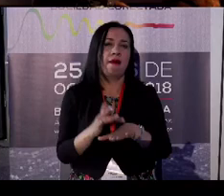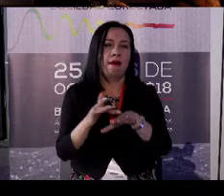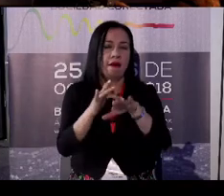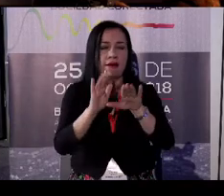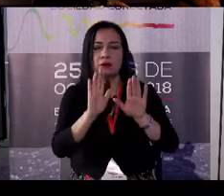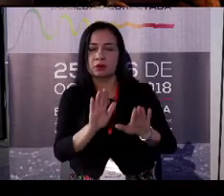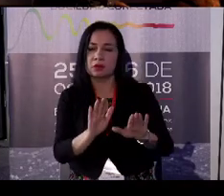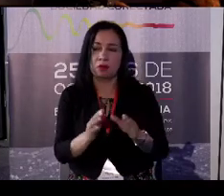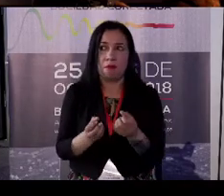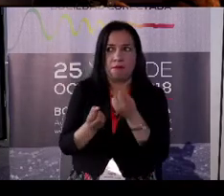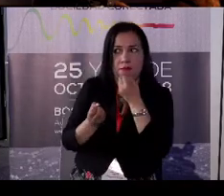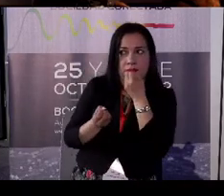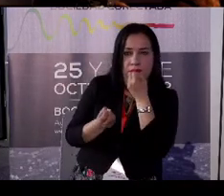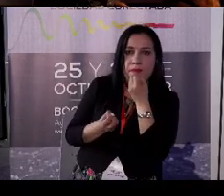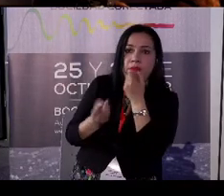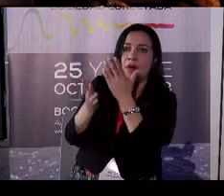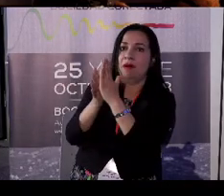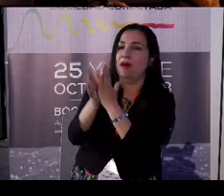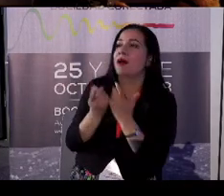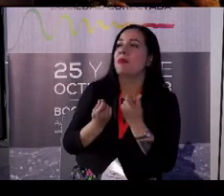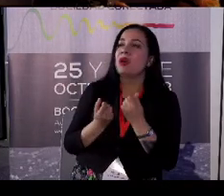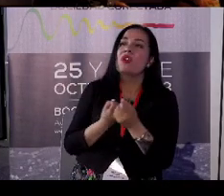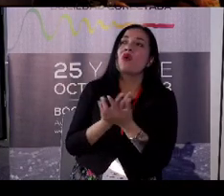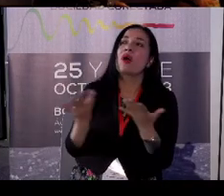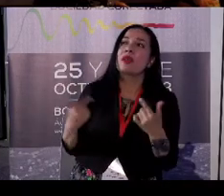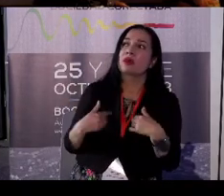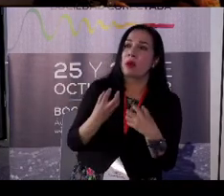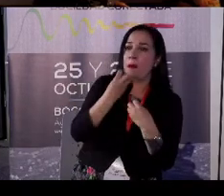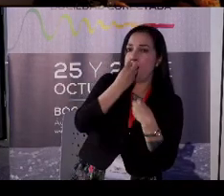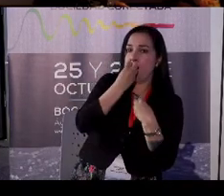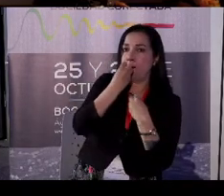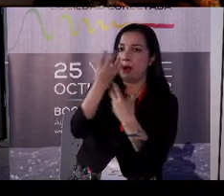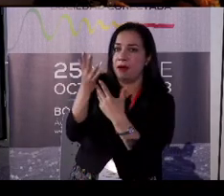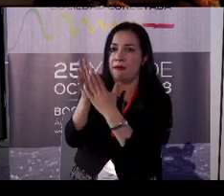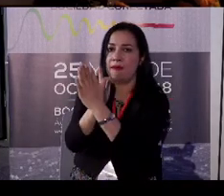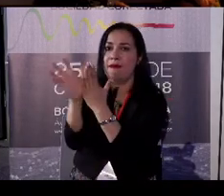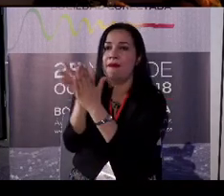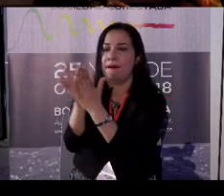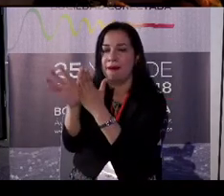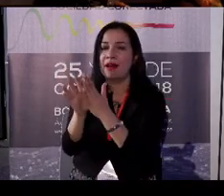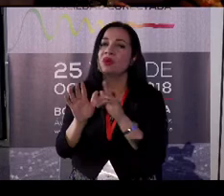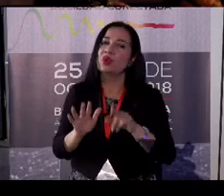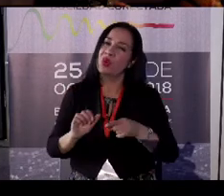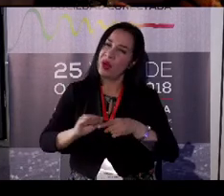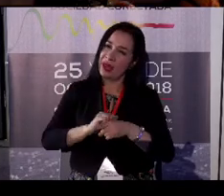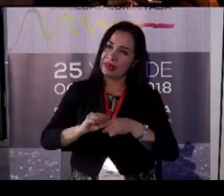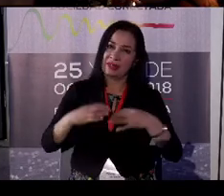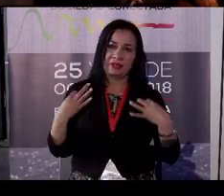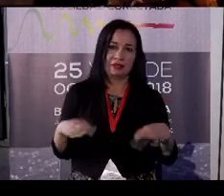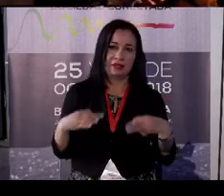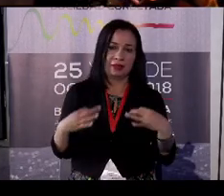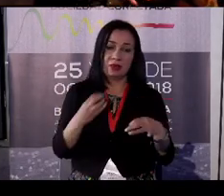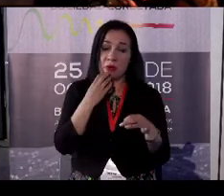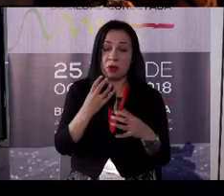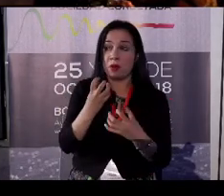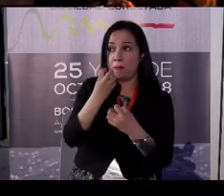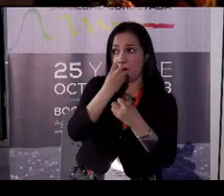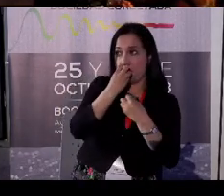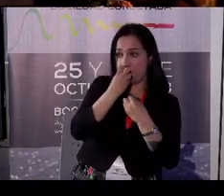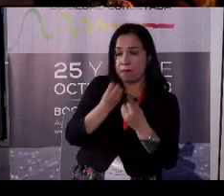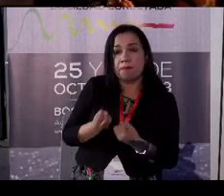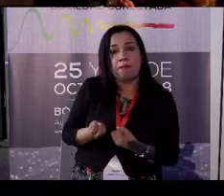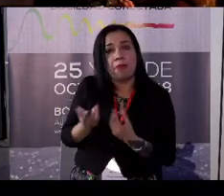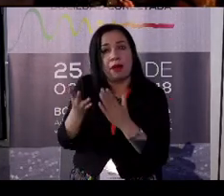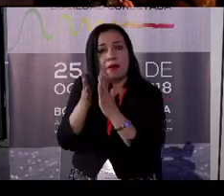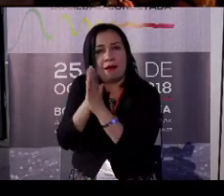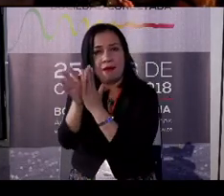para revelar su valor. Y es un ejercicio más o menos sencillo. Porque, ¿qué pasa? Si usted no revelara su valor, si no se